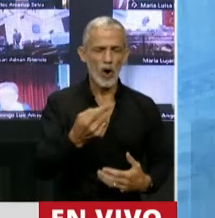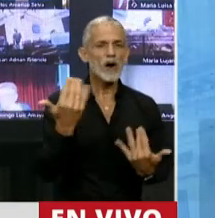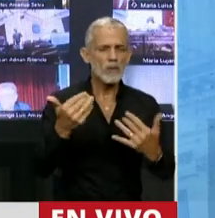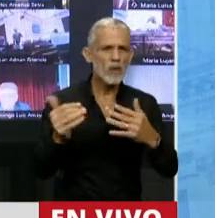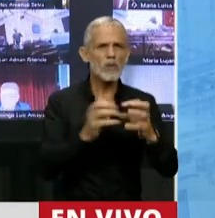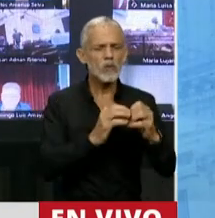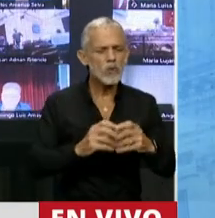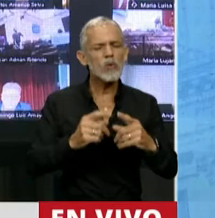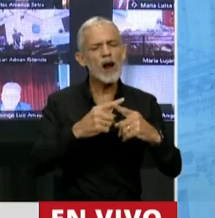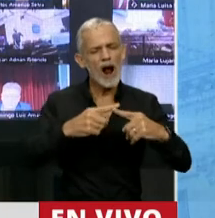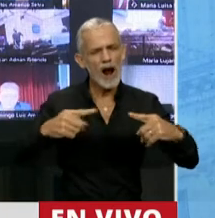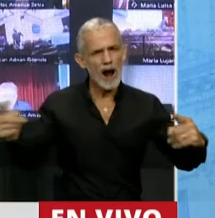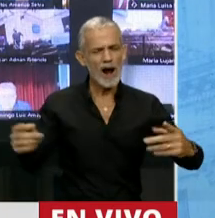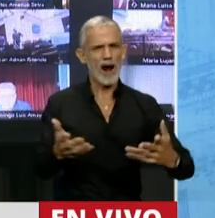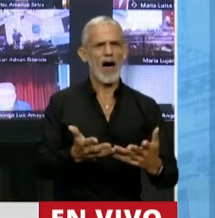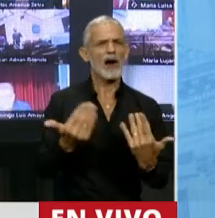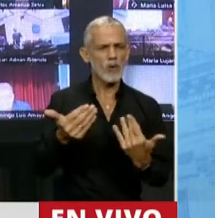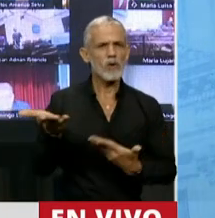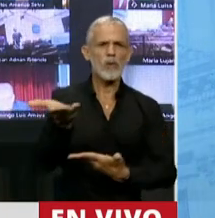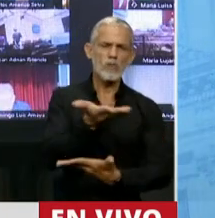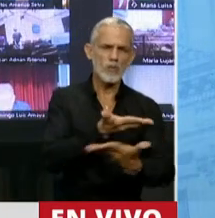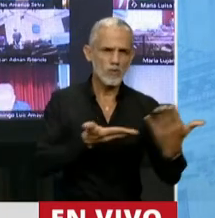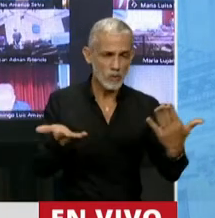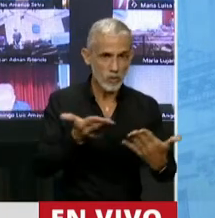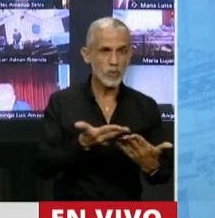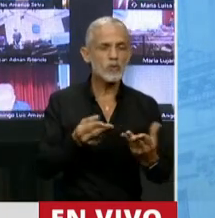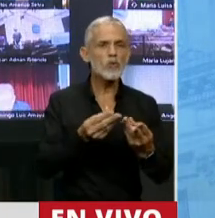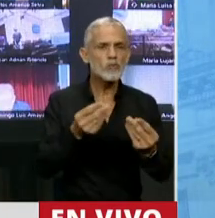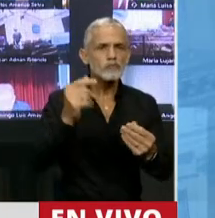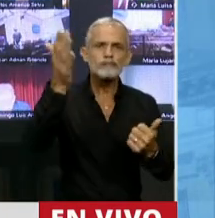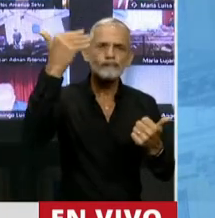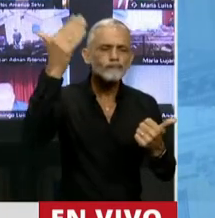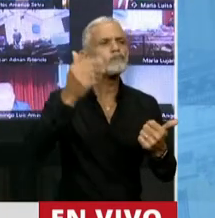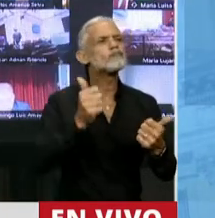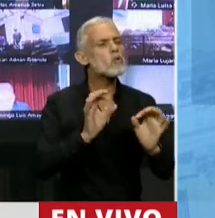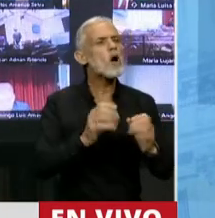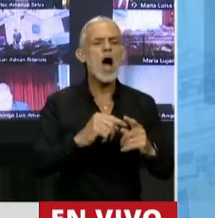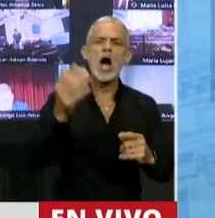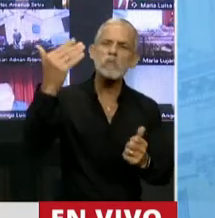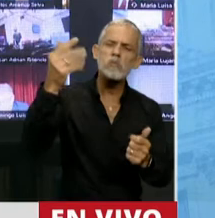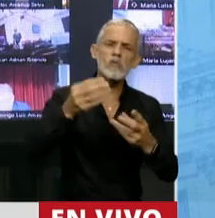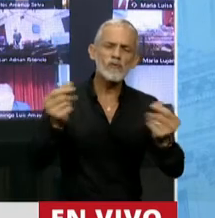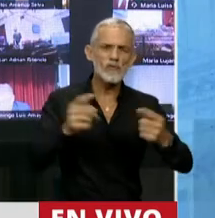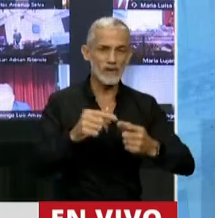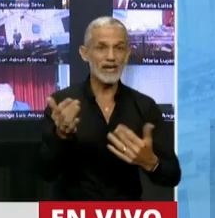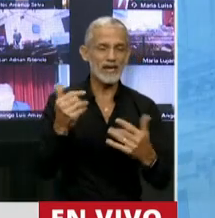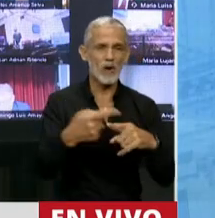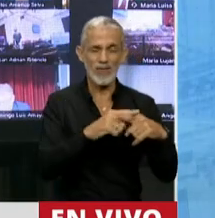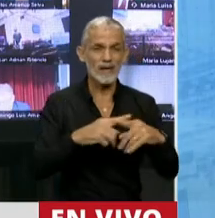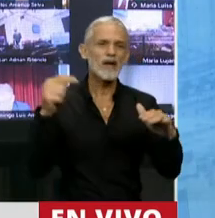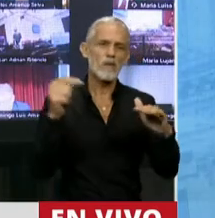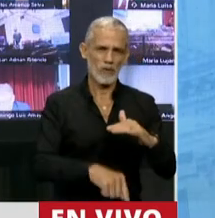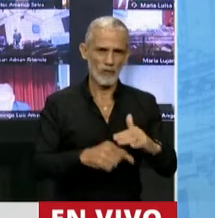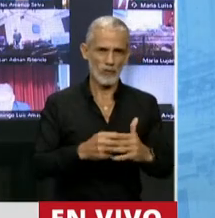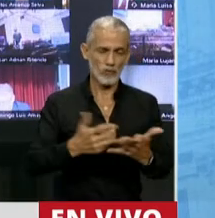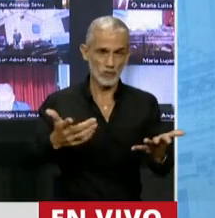debate exhaustivo que podemos terminar con cada uno de los oradores, que se pueda debatir y que sea profundo,